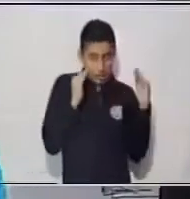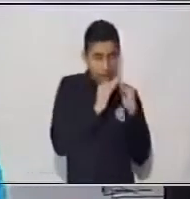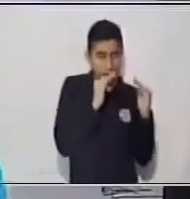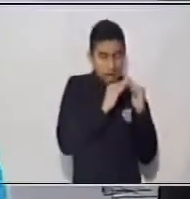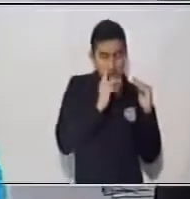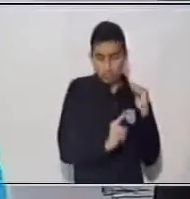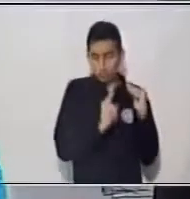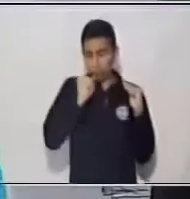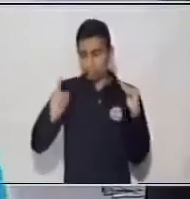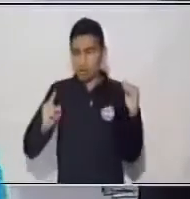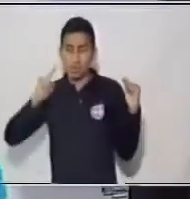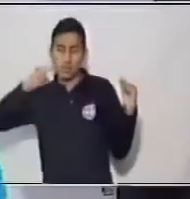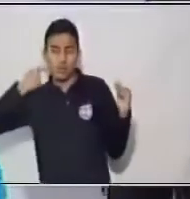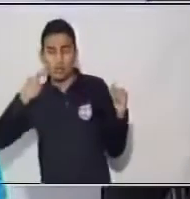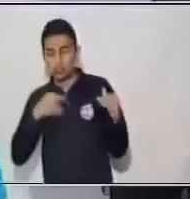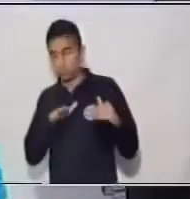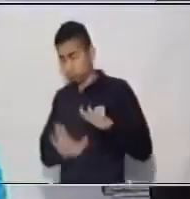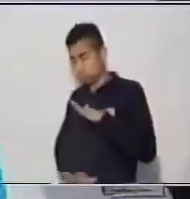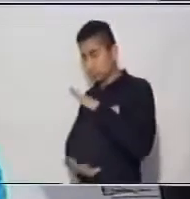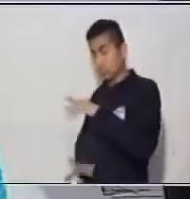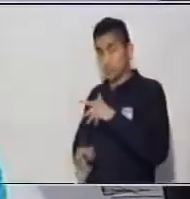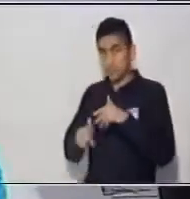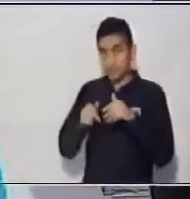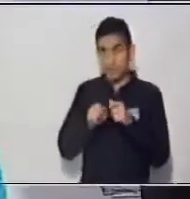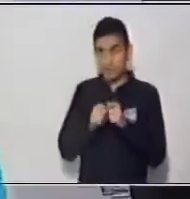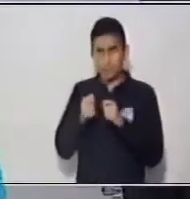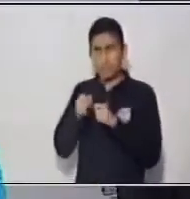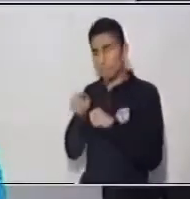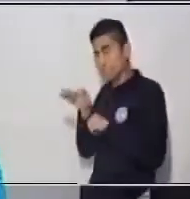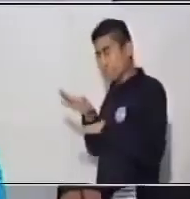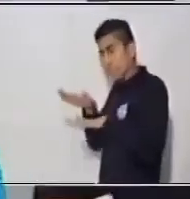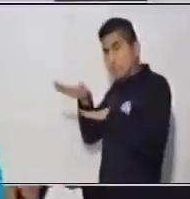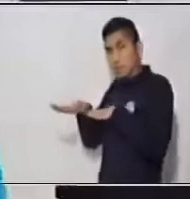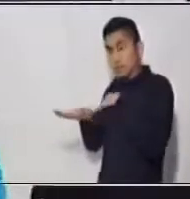la tienda? Y empiezas a caminar desde la puerta de tu casa. Y cuentas